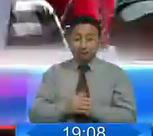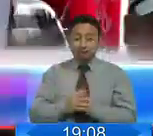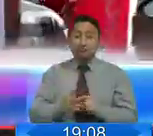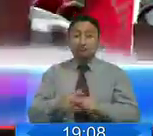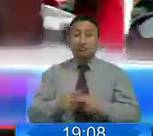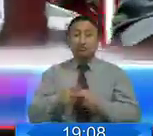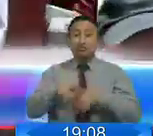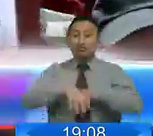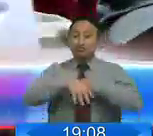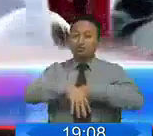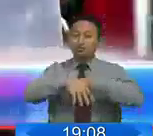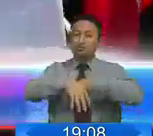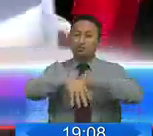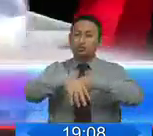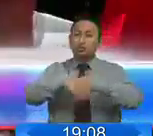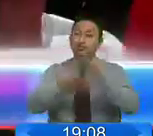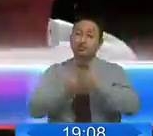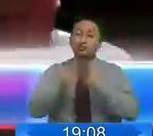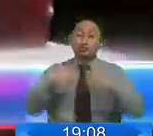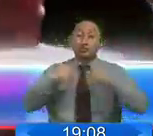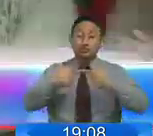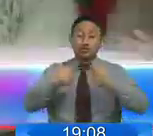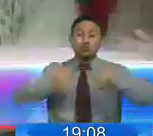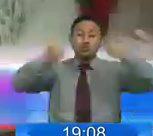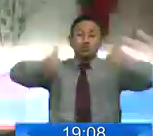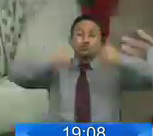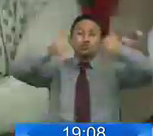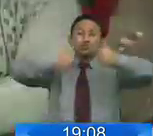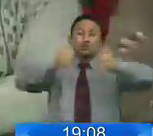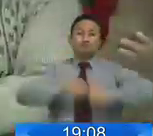calles y no descartan una huelga ayer informó adriana rojas